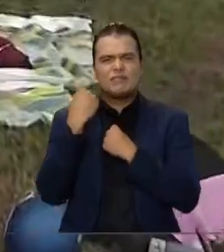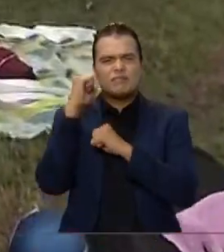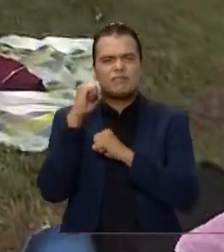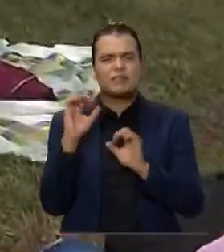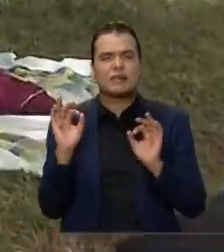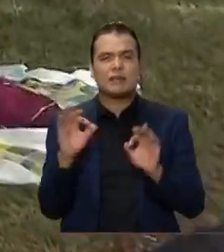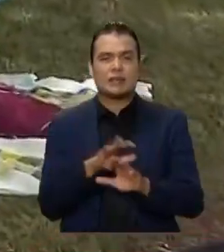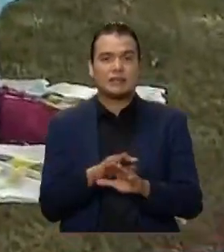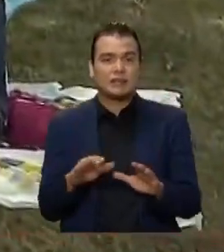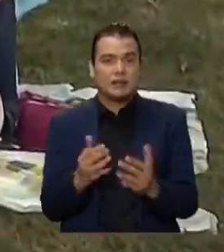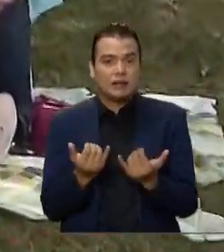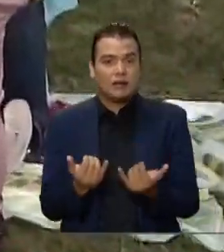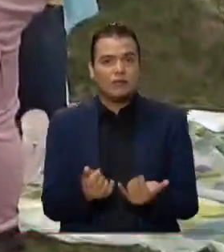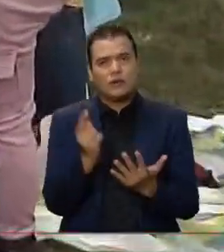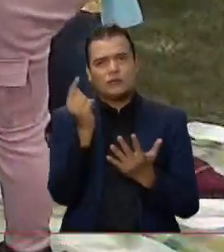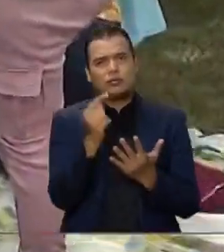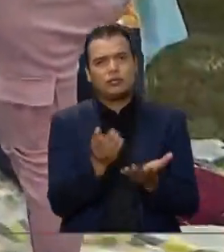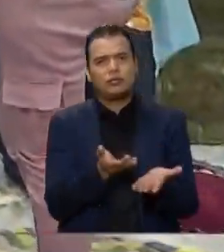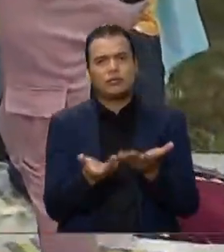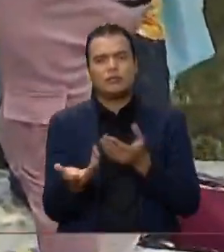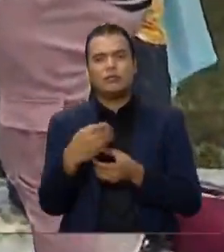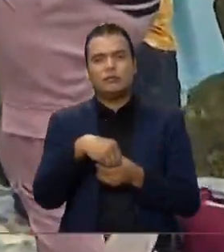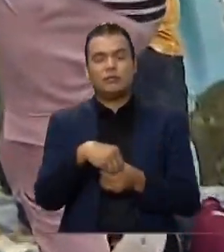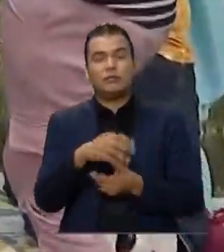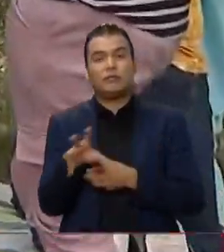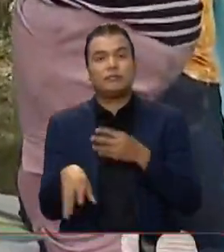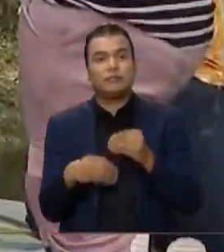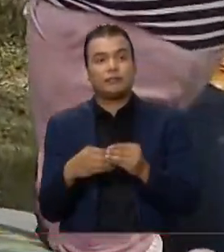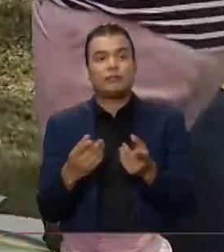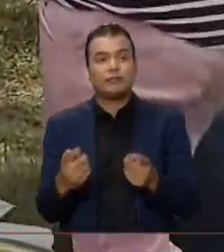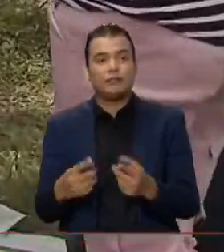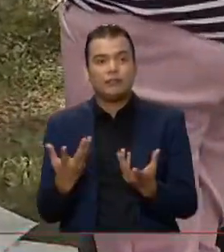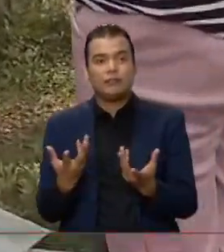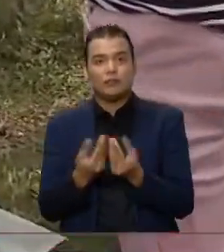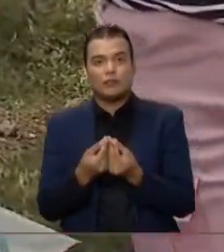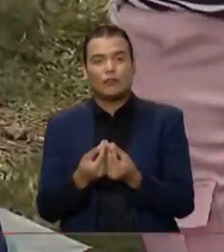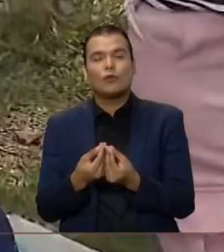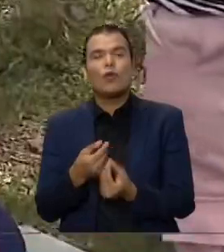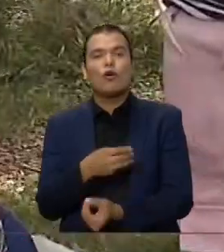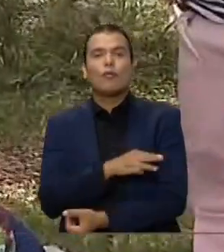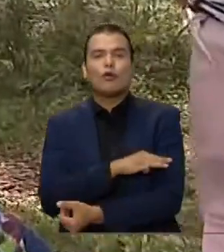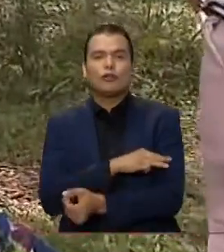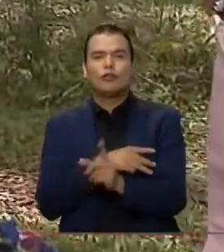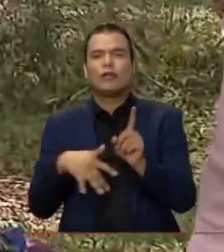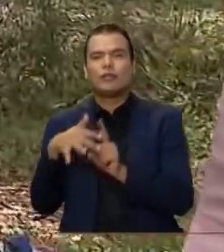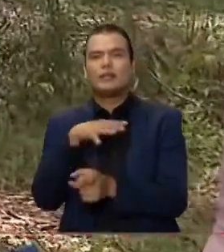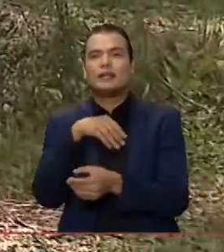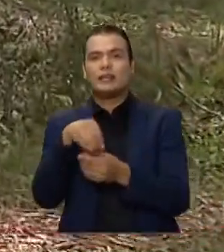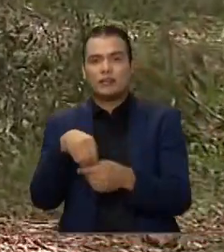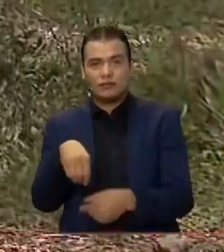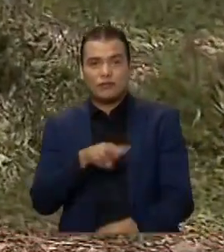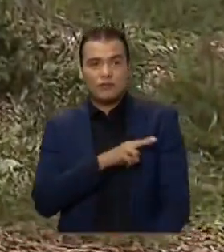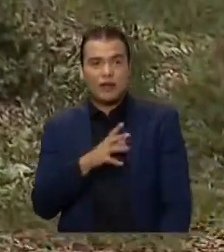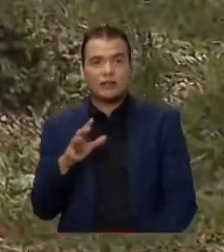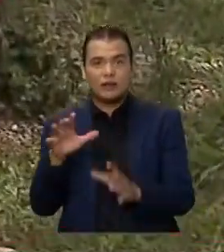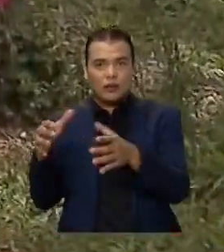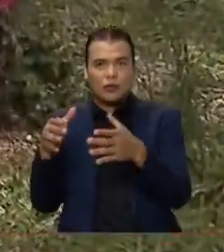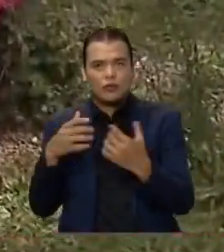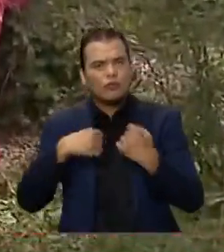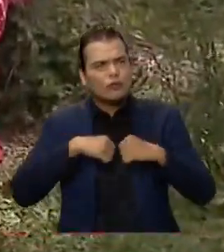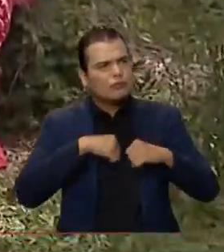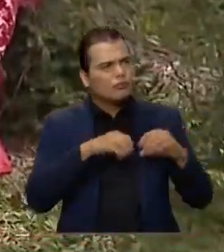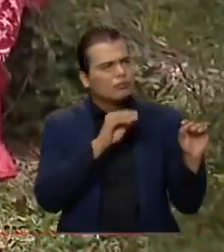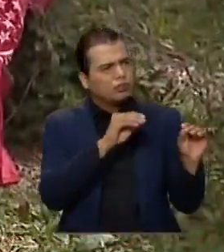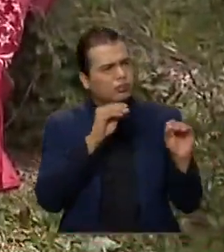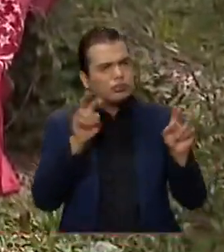esto acá hay toda una oferta institucional. También está la red más grande de monitores ambientales que tenemos en nuestro departamento, haciendo